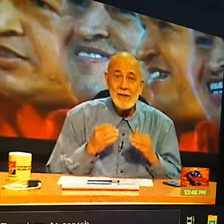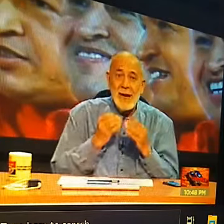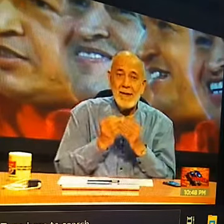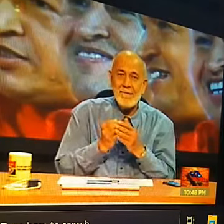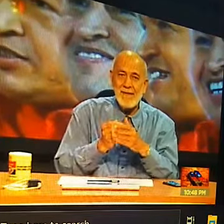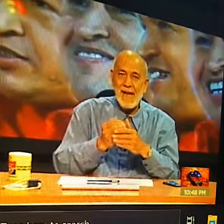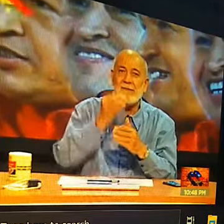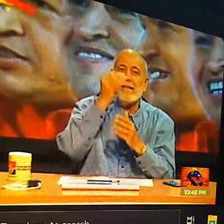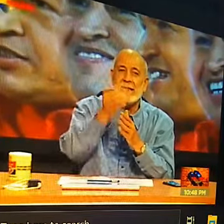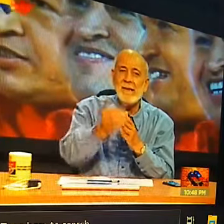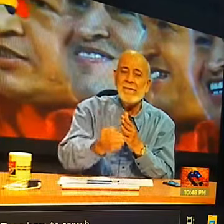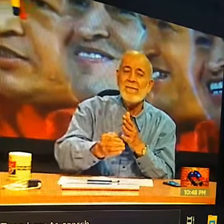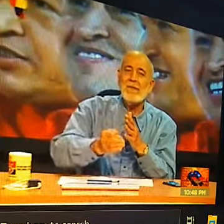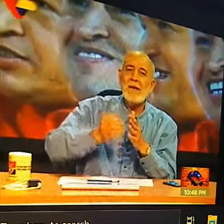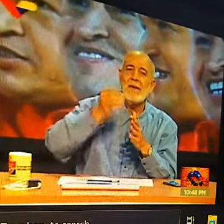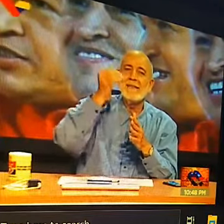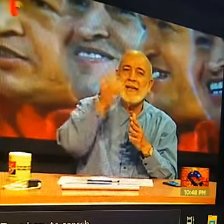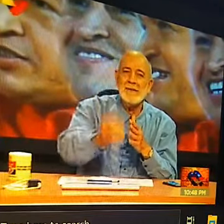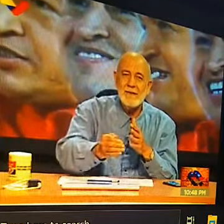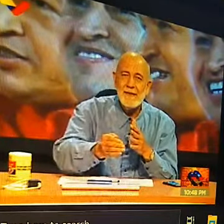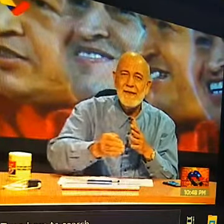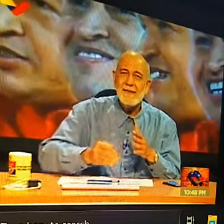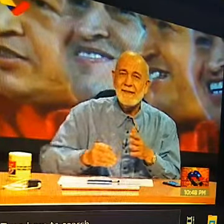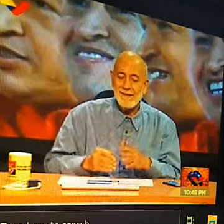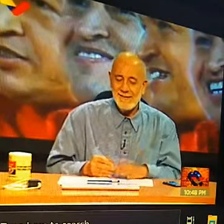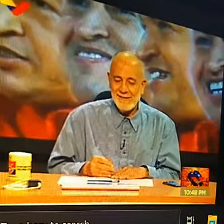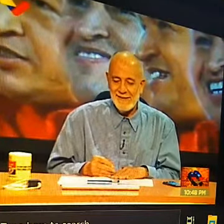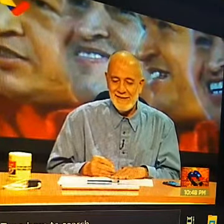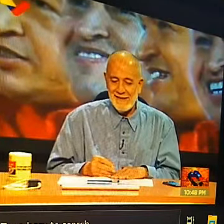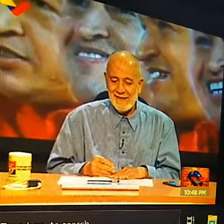quedó Chávez al frente, Chávez avanzando.